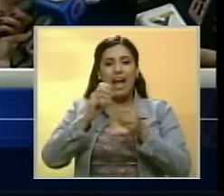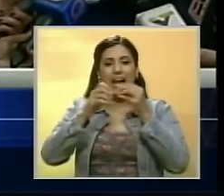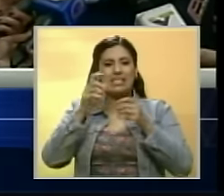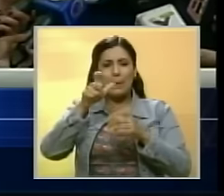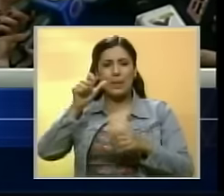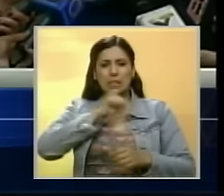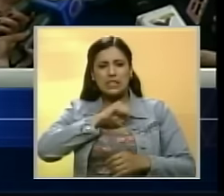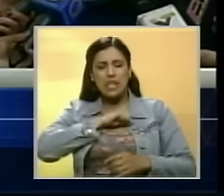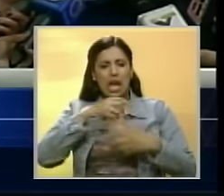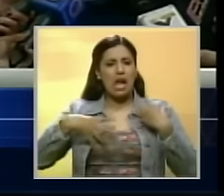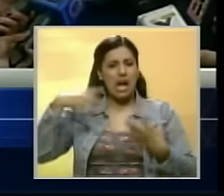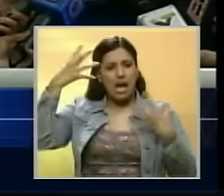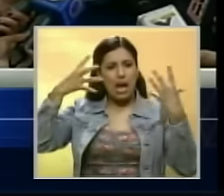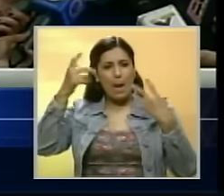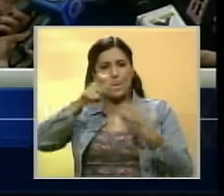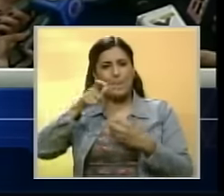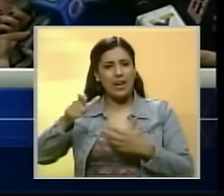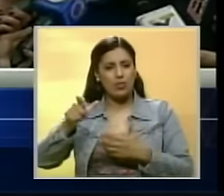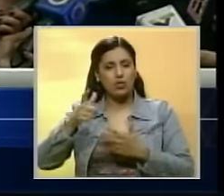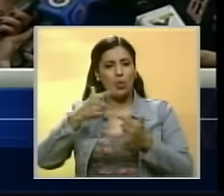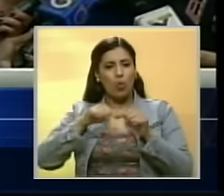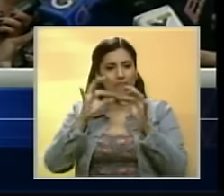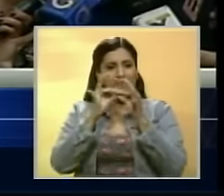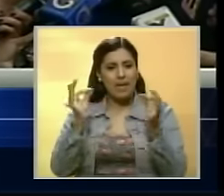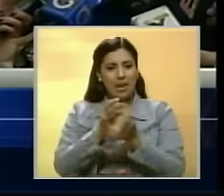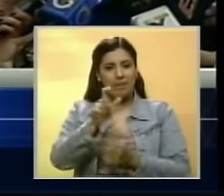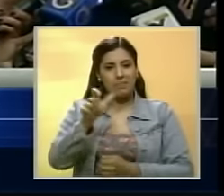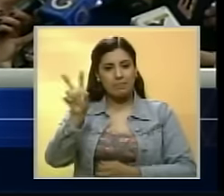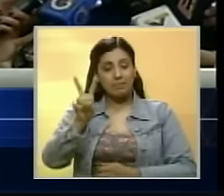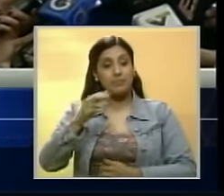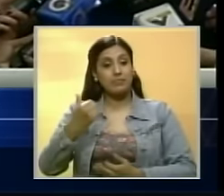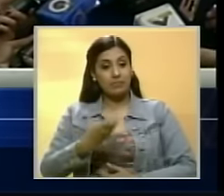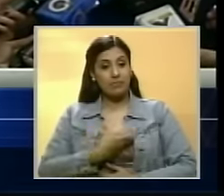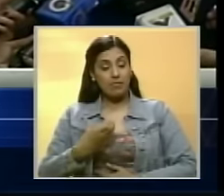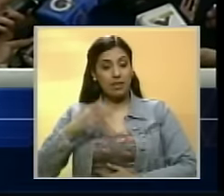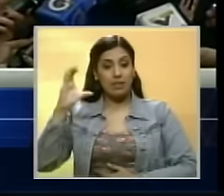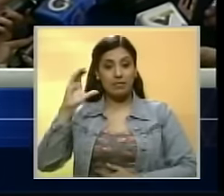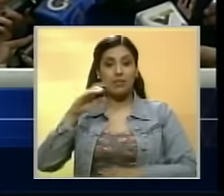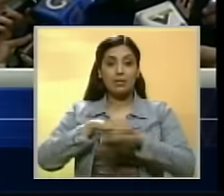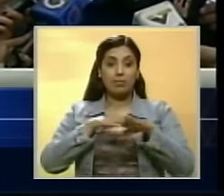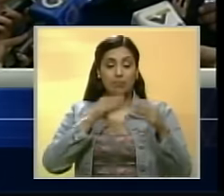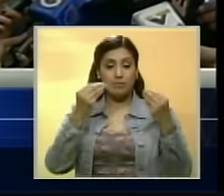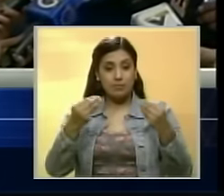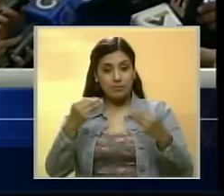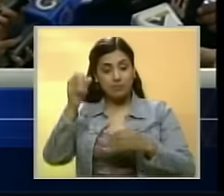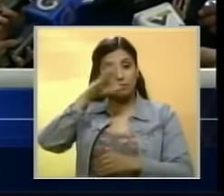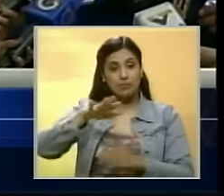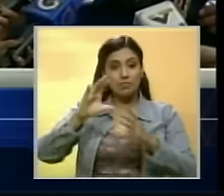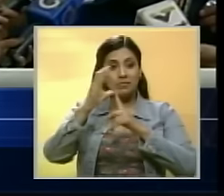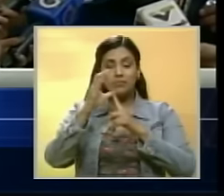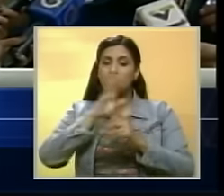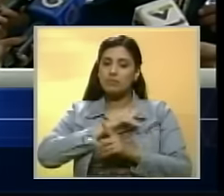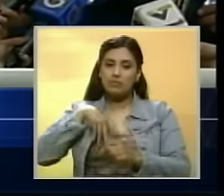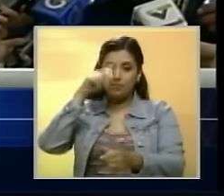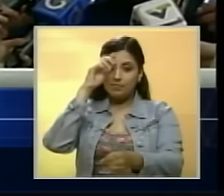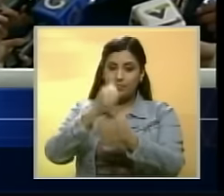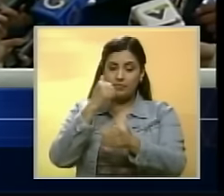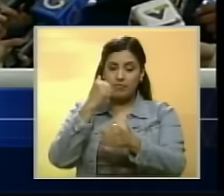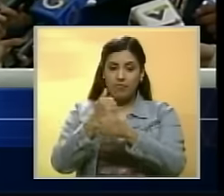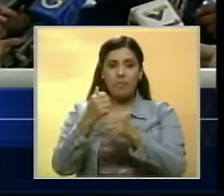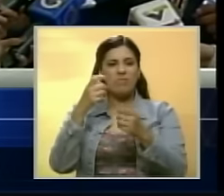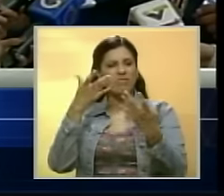sosobra crear angustia y crear desasosiego en la familia venezolana con la alcaldía de Caracas y el Ministerio del poder popular para la cultura vamos a trabajar